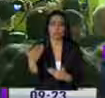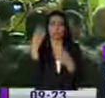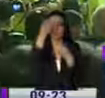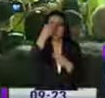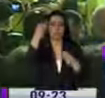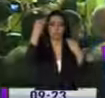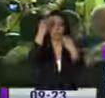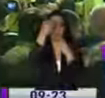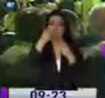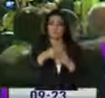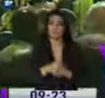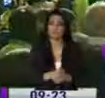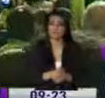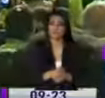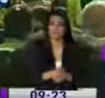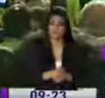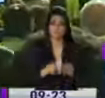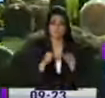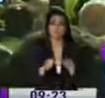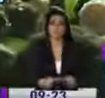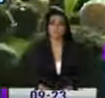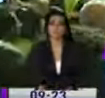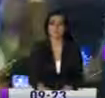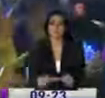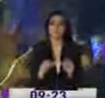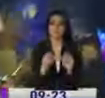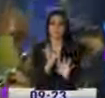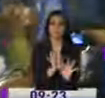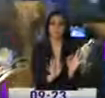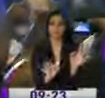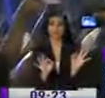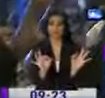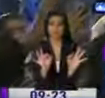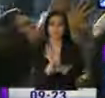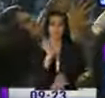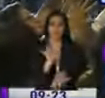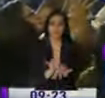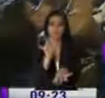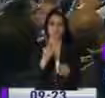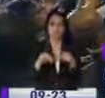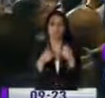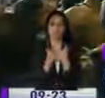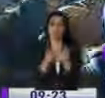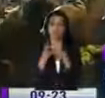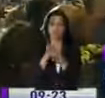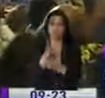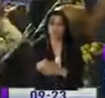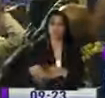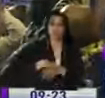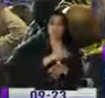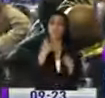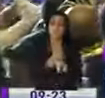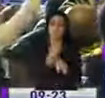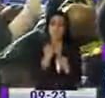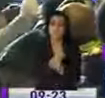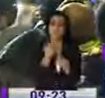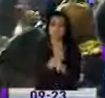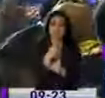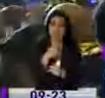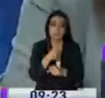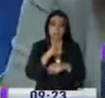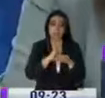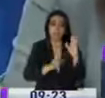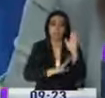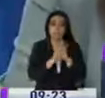a decir de la canciller, estos seguirían intactos y todos los miembros de Alianza País estarían trabajando por la